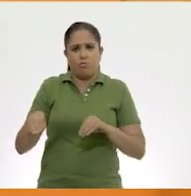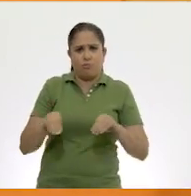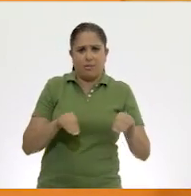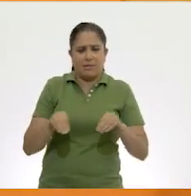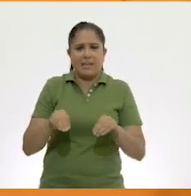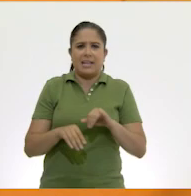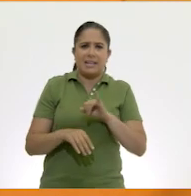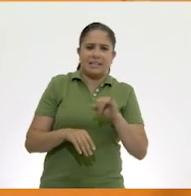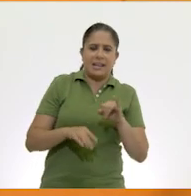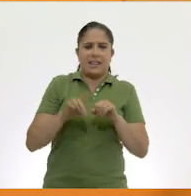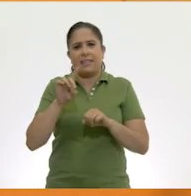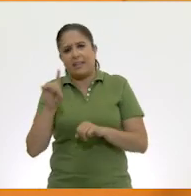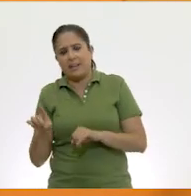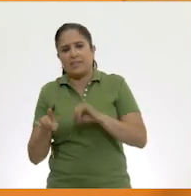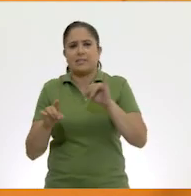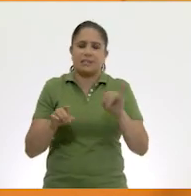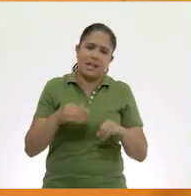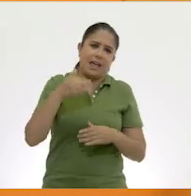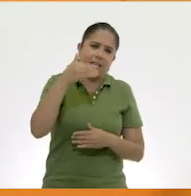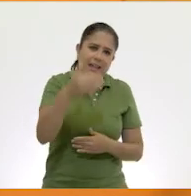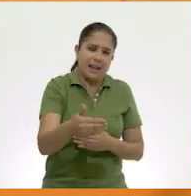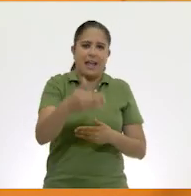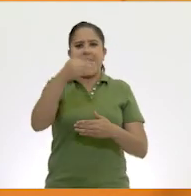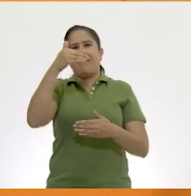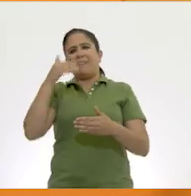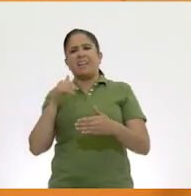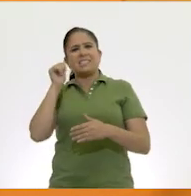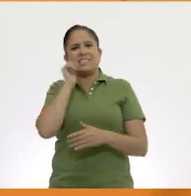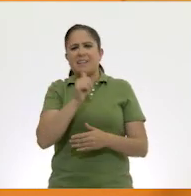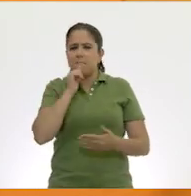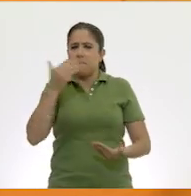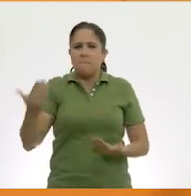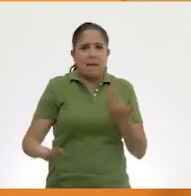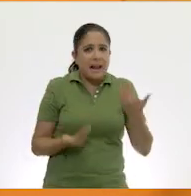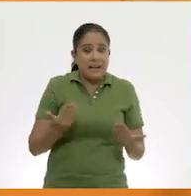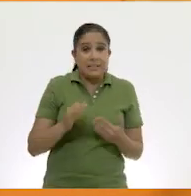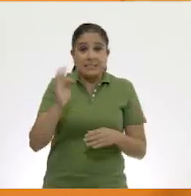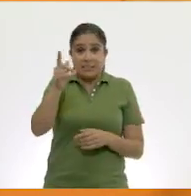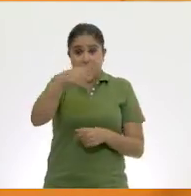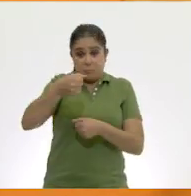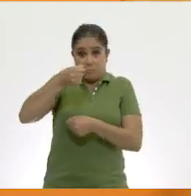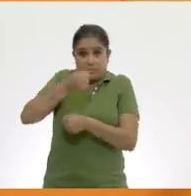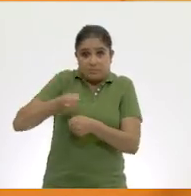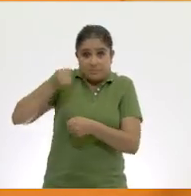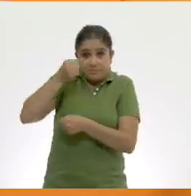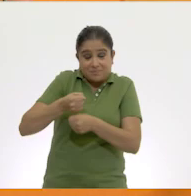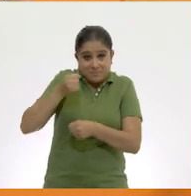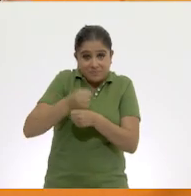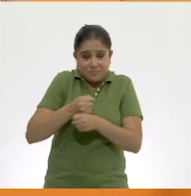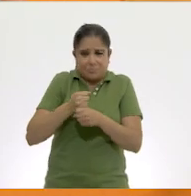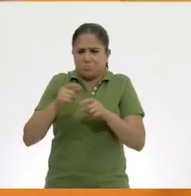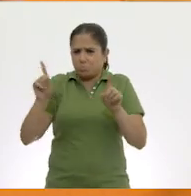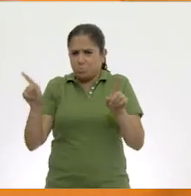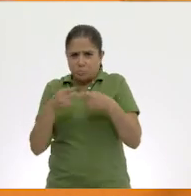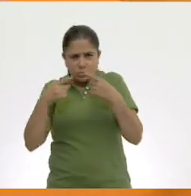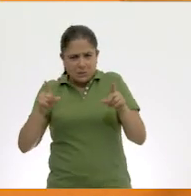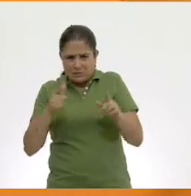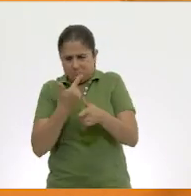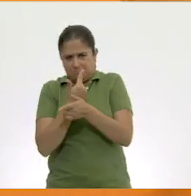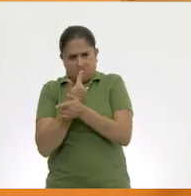izquierda derecha adelante y atrás si ustedes llegan a practicar estos pasos con cualquier otra melodía